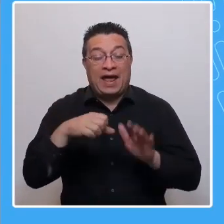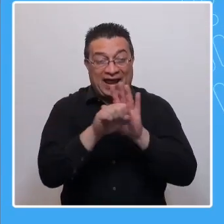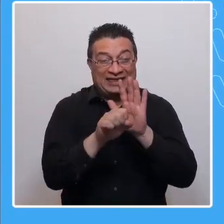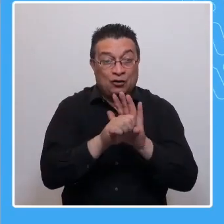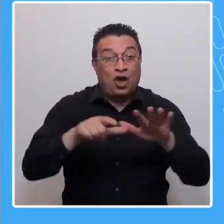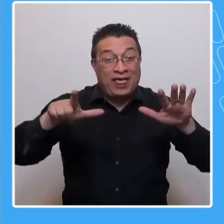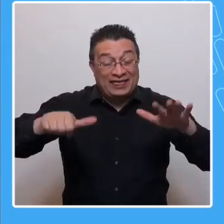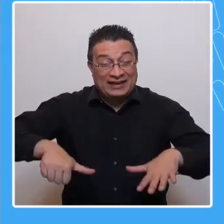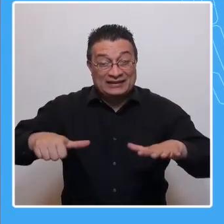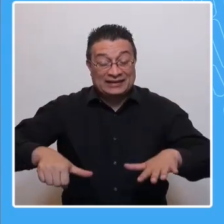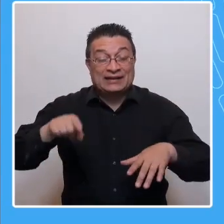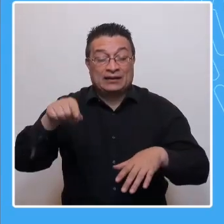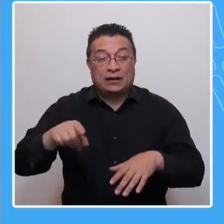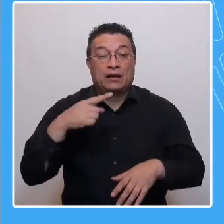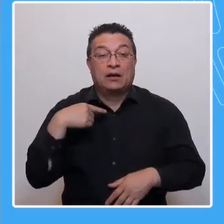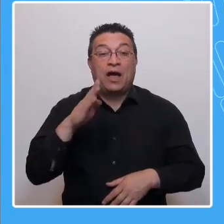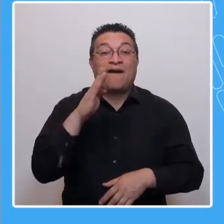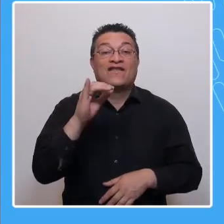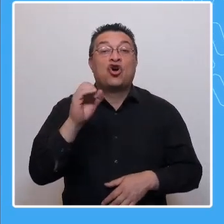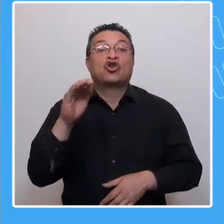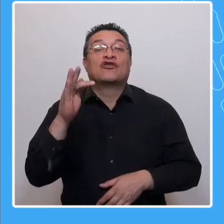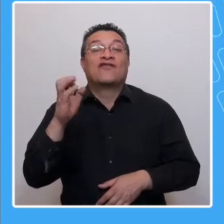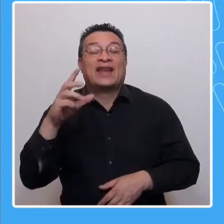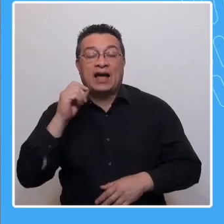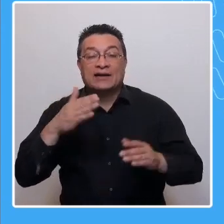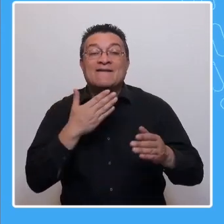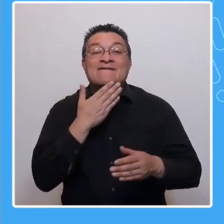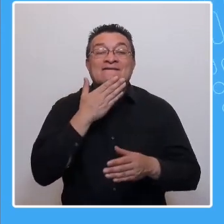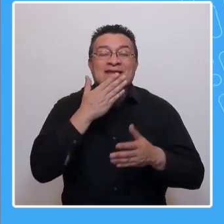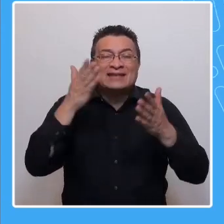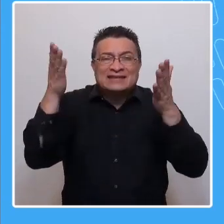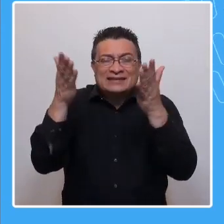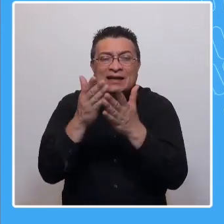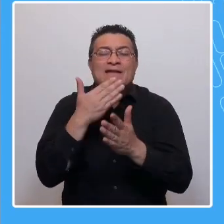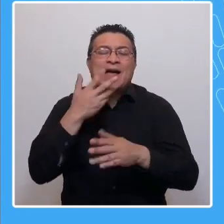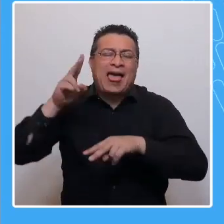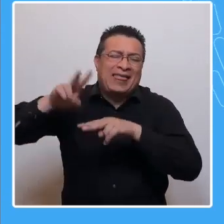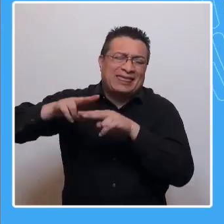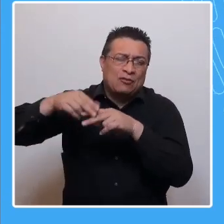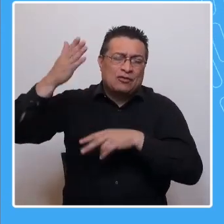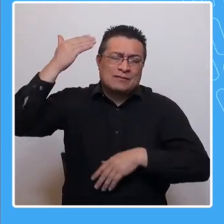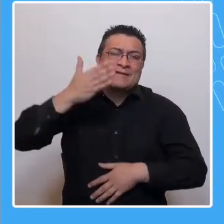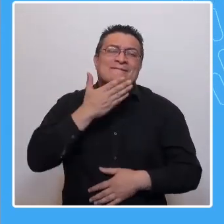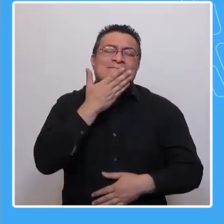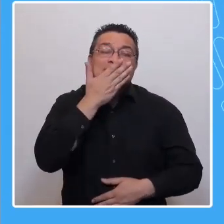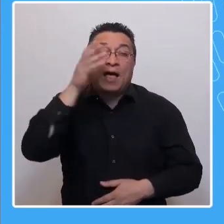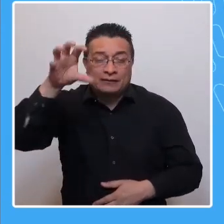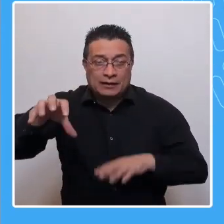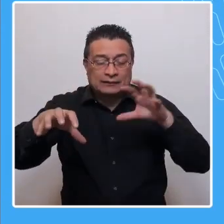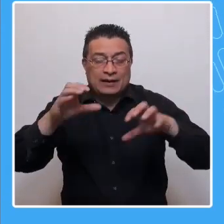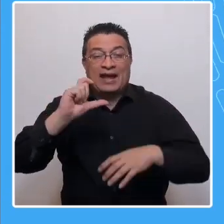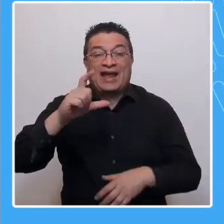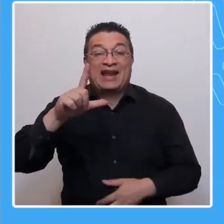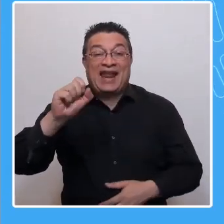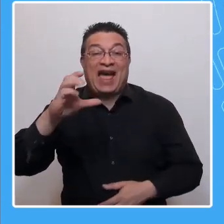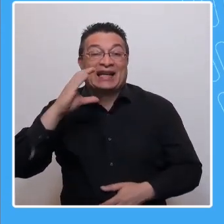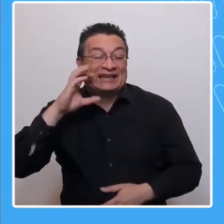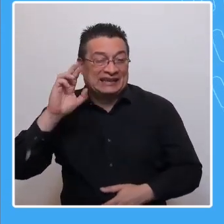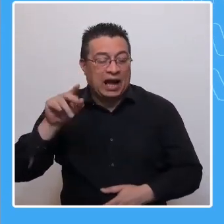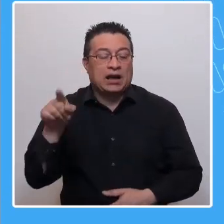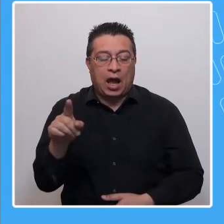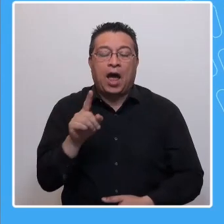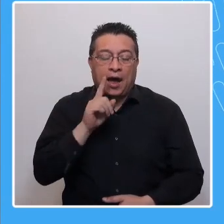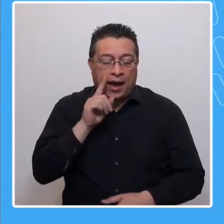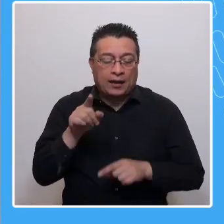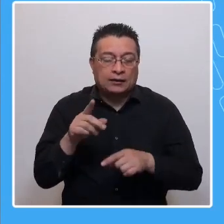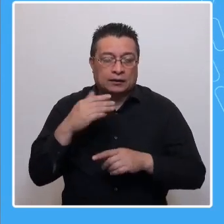tiene que ver con la criósfera y glaciares, considerando que tenemos un rol muy importante en nuestro país desde el punto de vista de la cantidad de glaciares que tenemos a